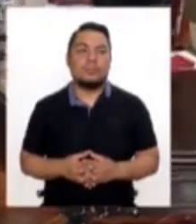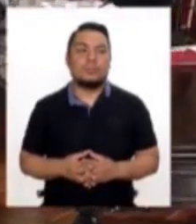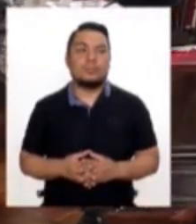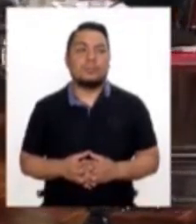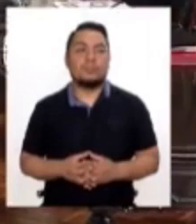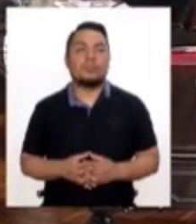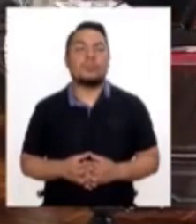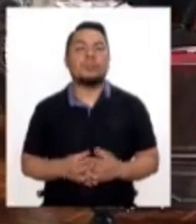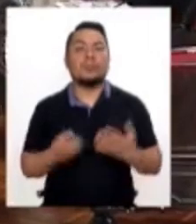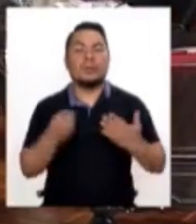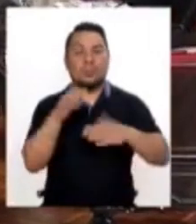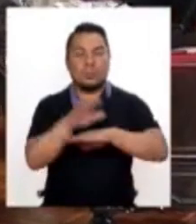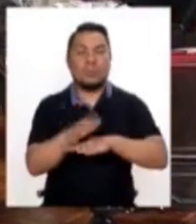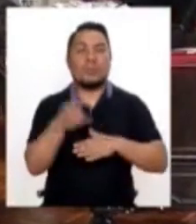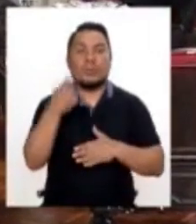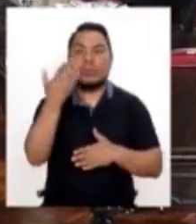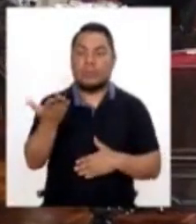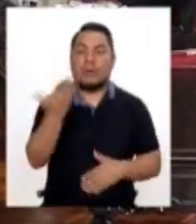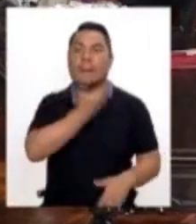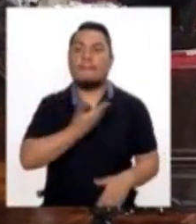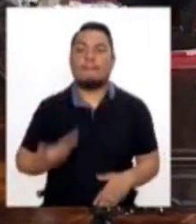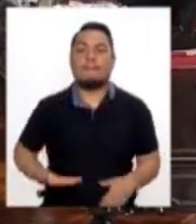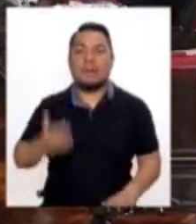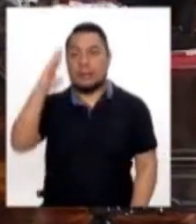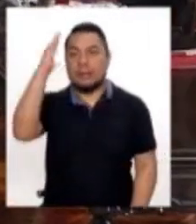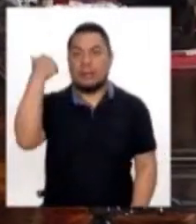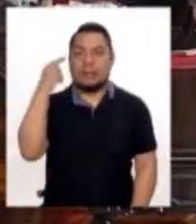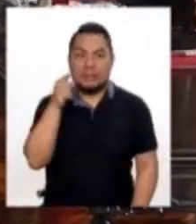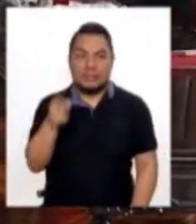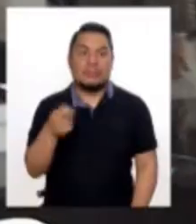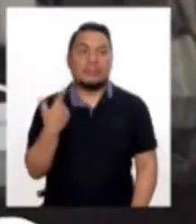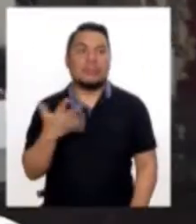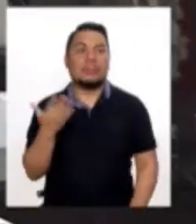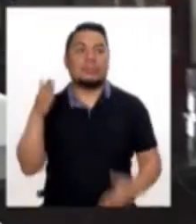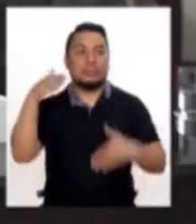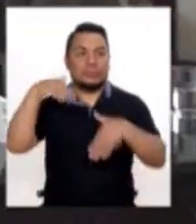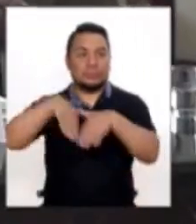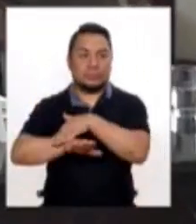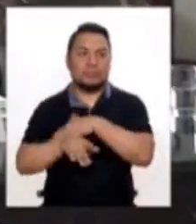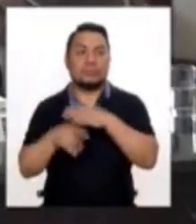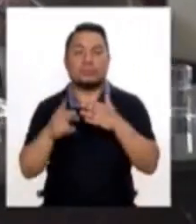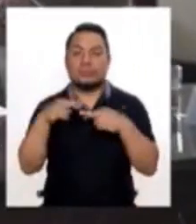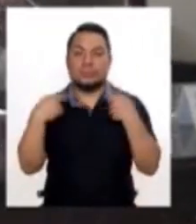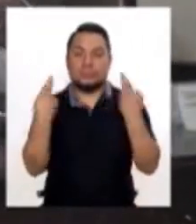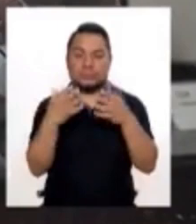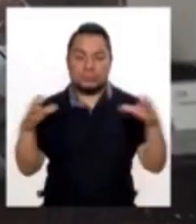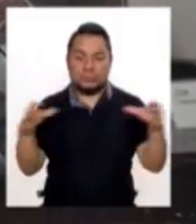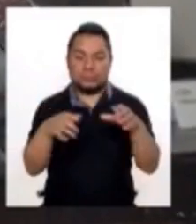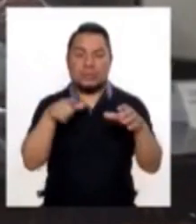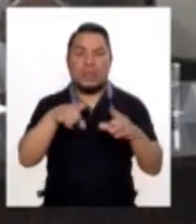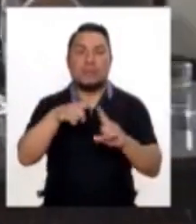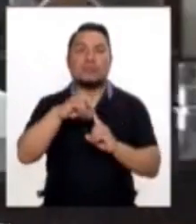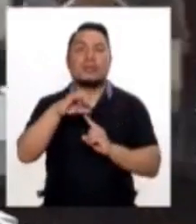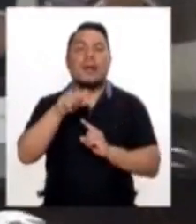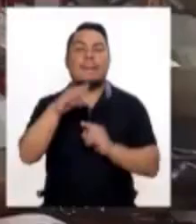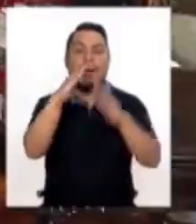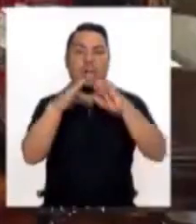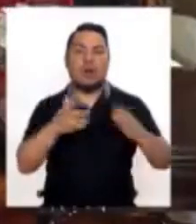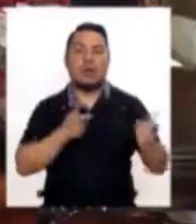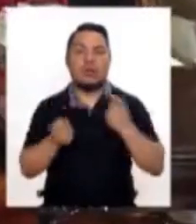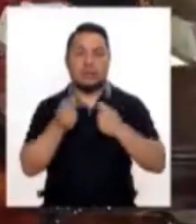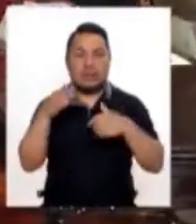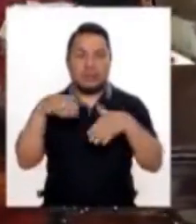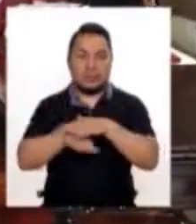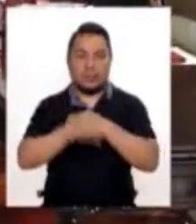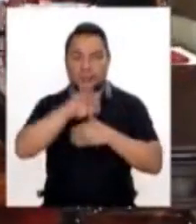Muy buenas tardes. La señora Presidenta de la República, Dina Boluarte, hace su ingreso a la sala Túpac Amaru de Palacio de